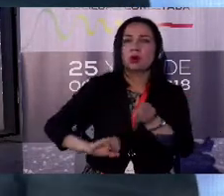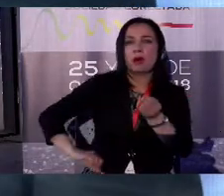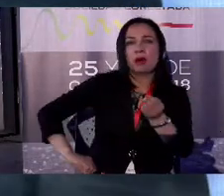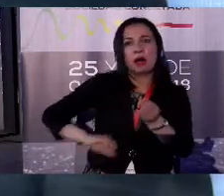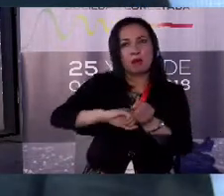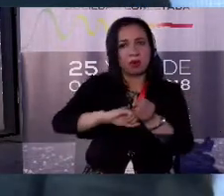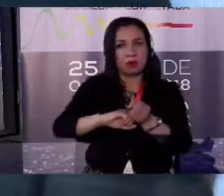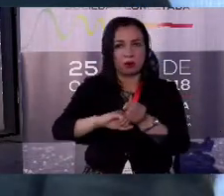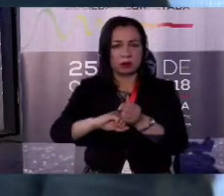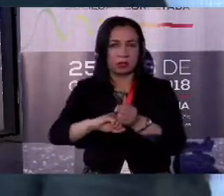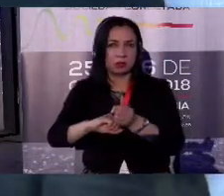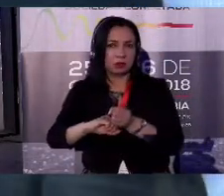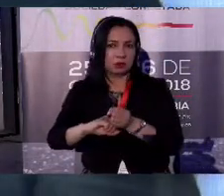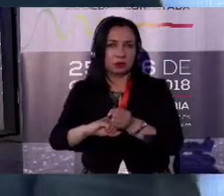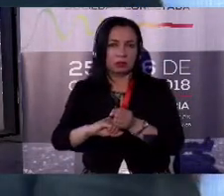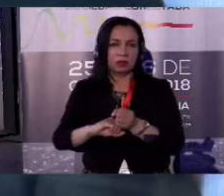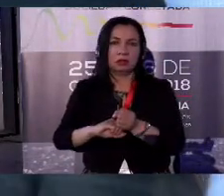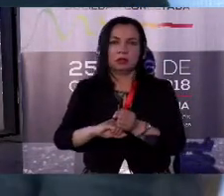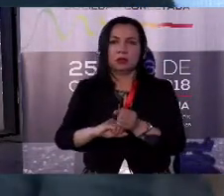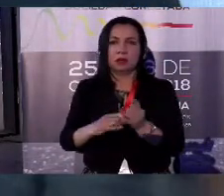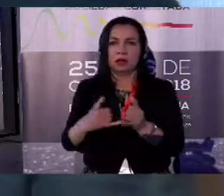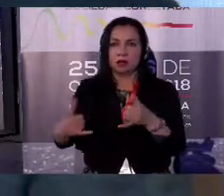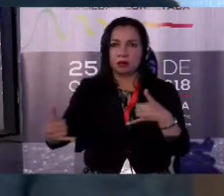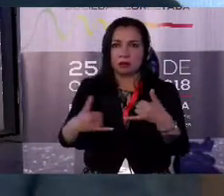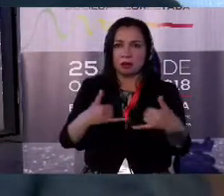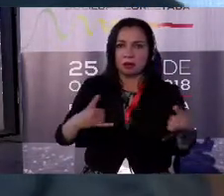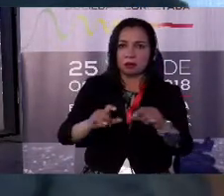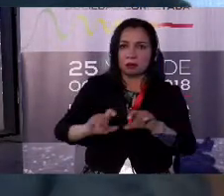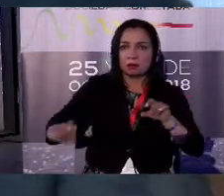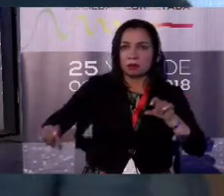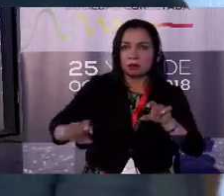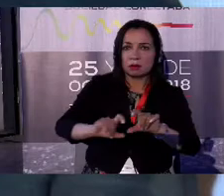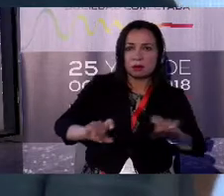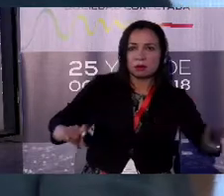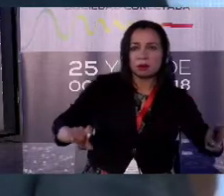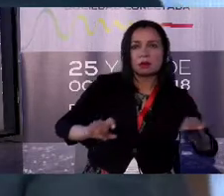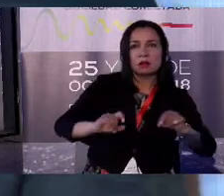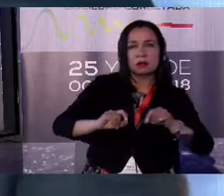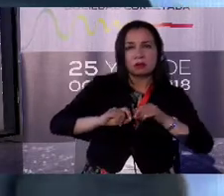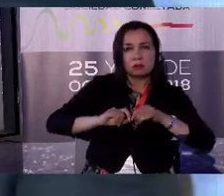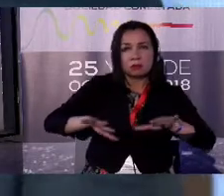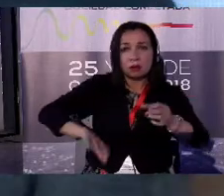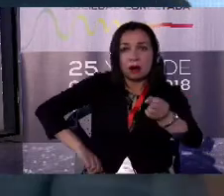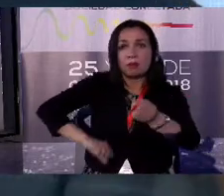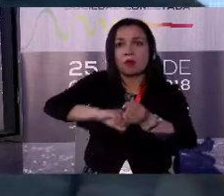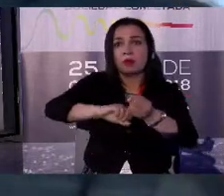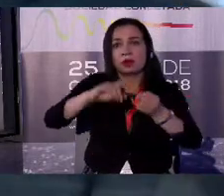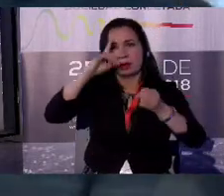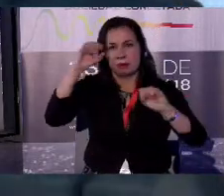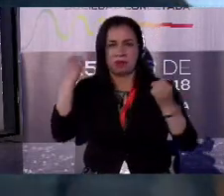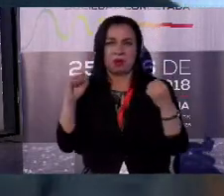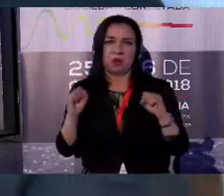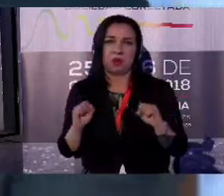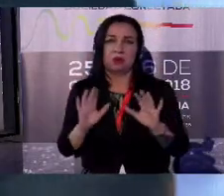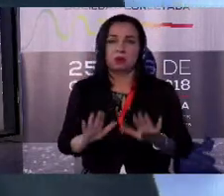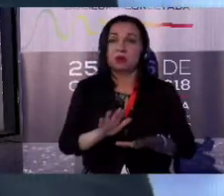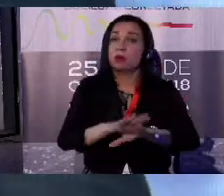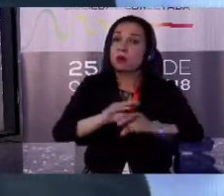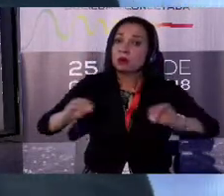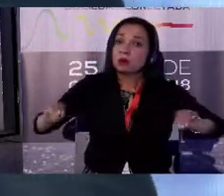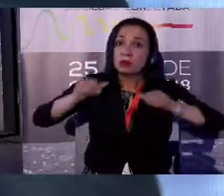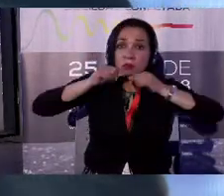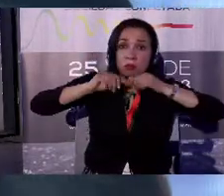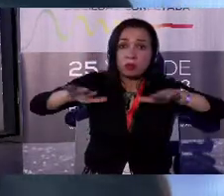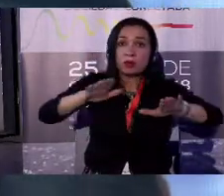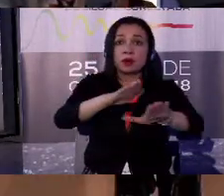apoyando la fibra óptica es preocupante. No hemos hecho anuncios públicos, pero cuando los hagamos serán